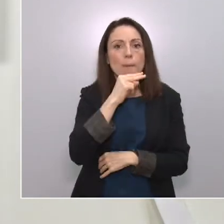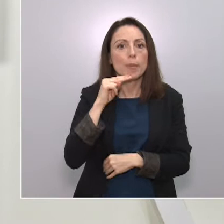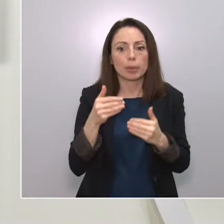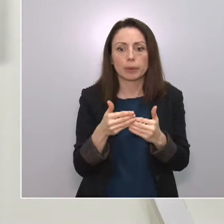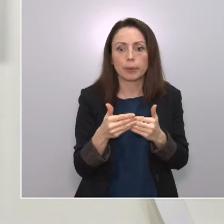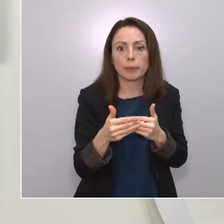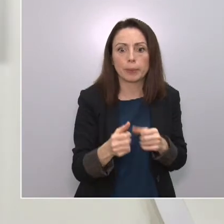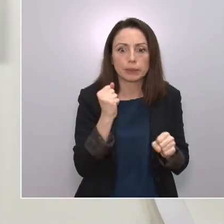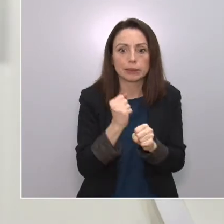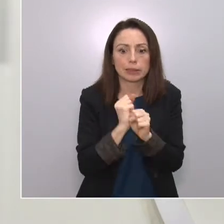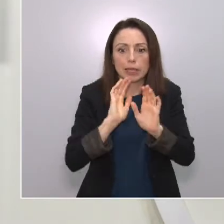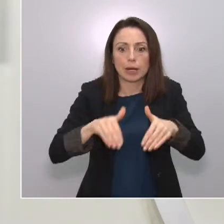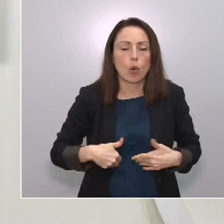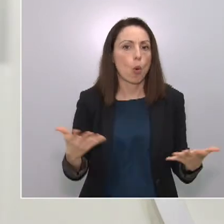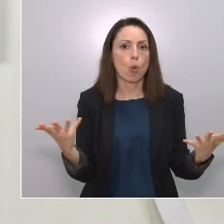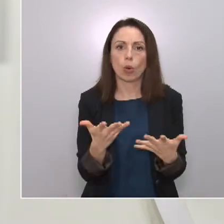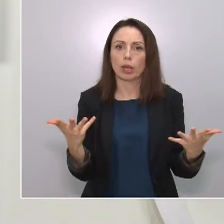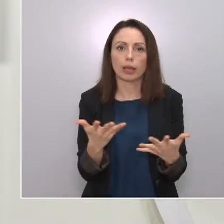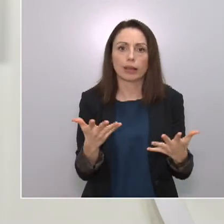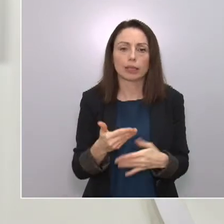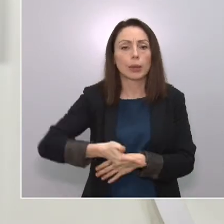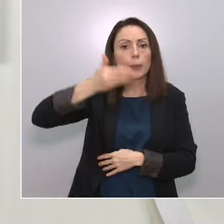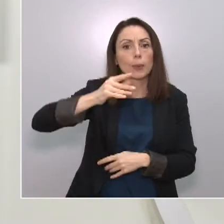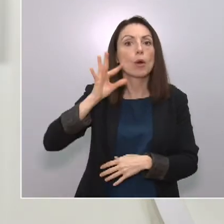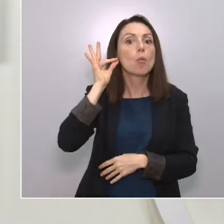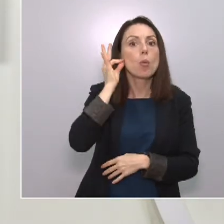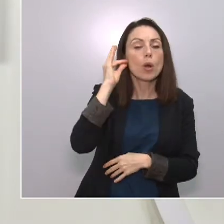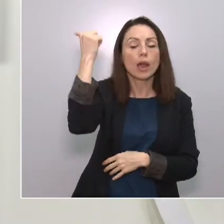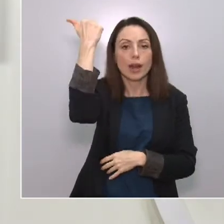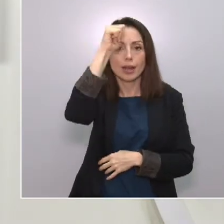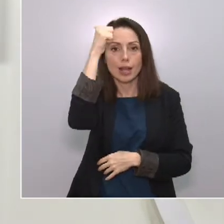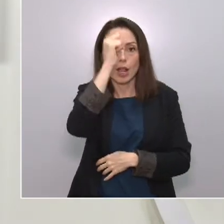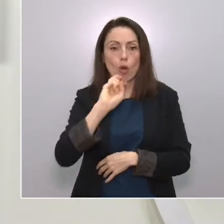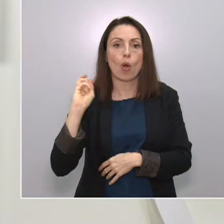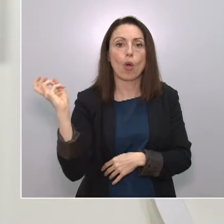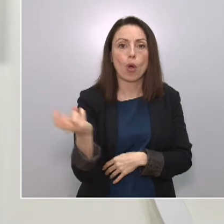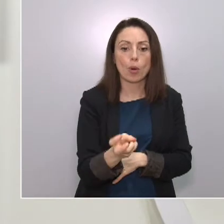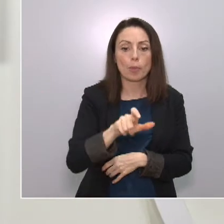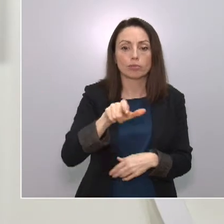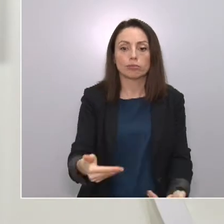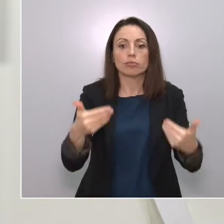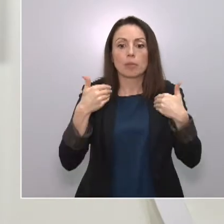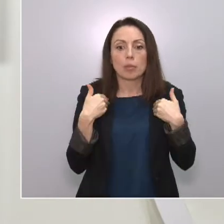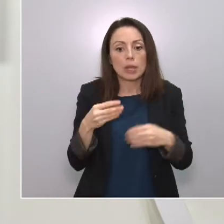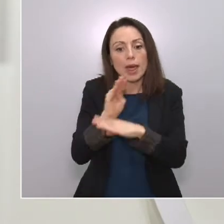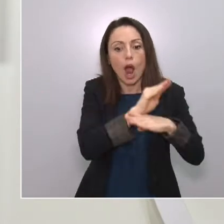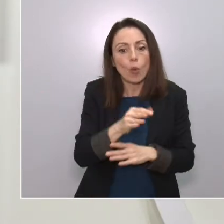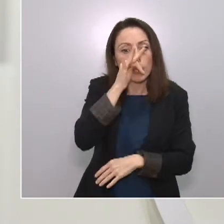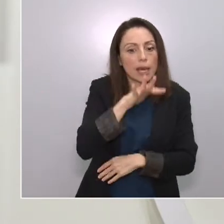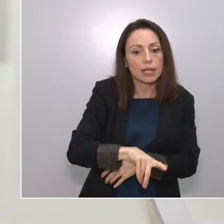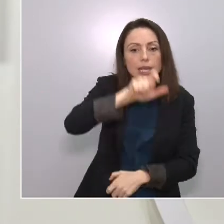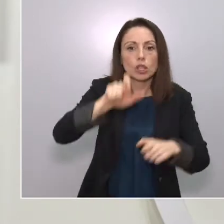a trabajar. Esto es urgente. Es fundamental que mujeres y hombres con niños a su cargo, con personas dependientes,